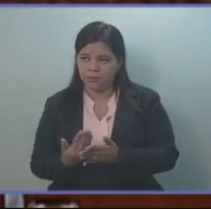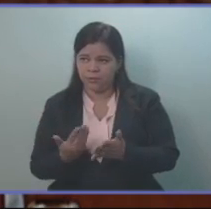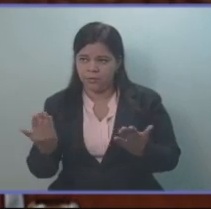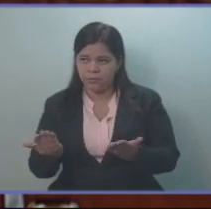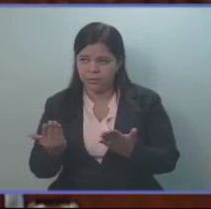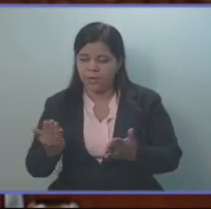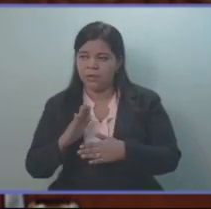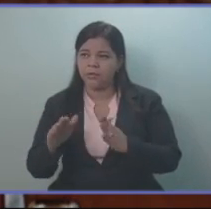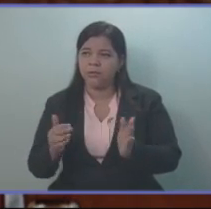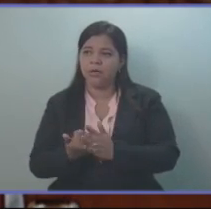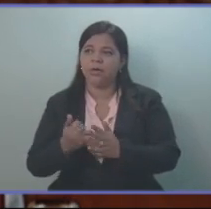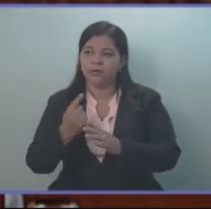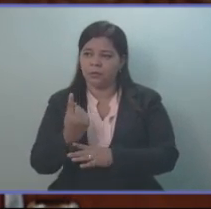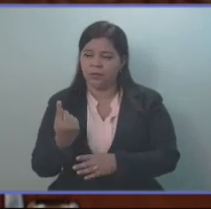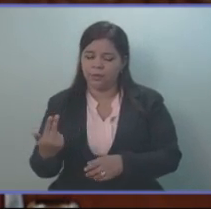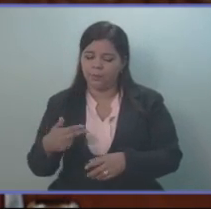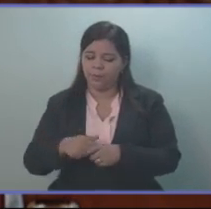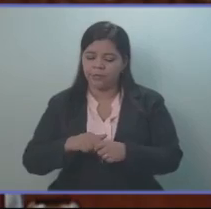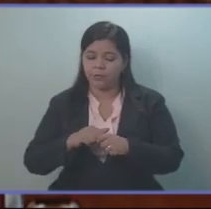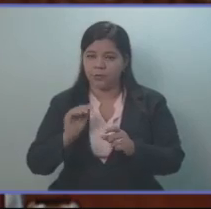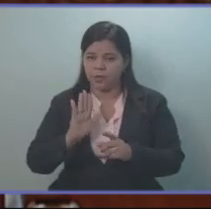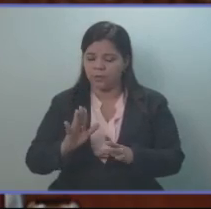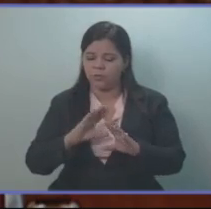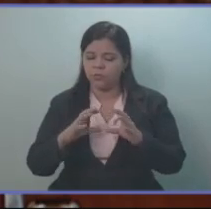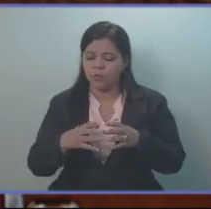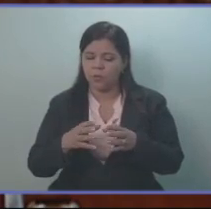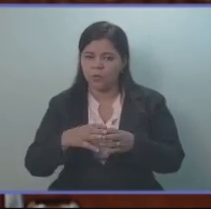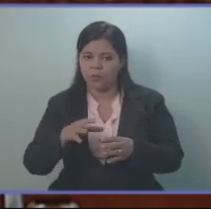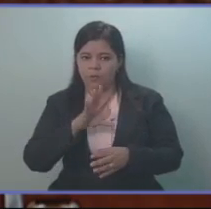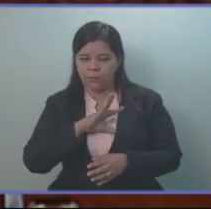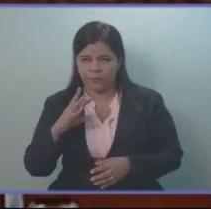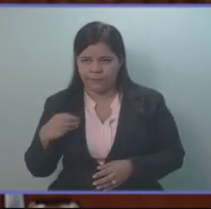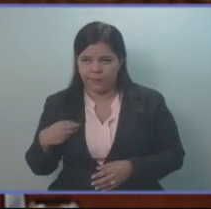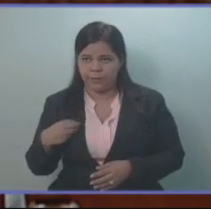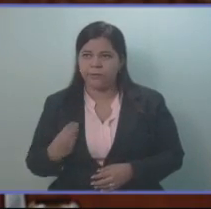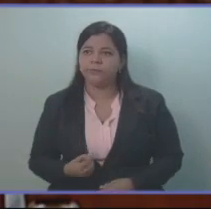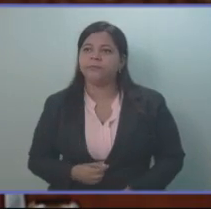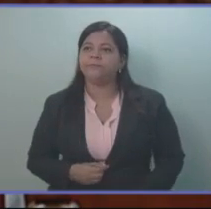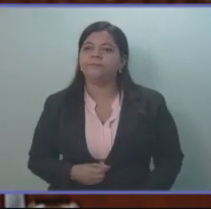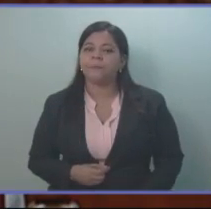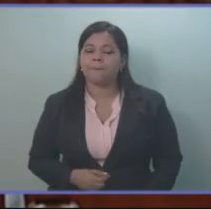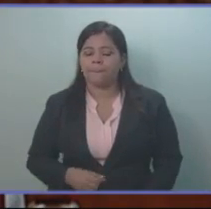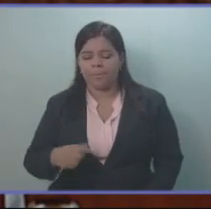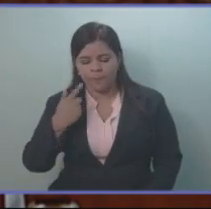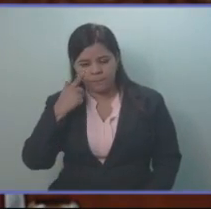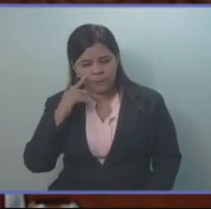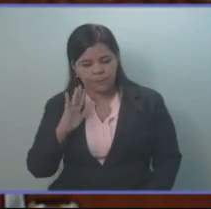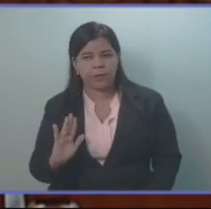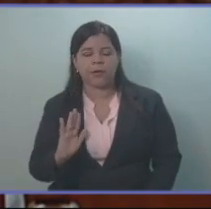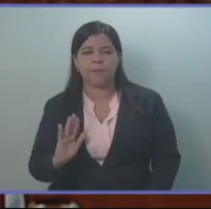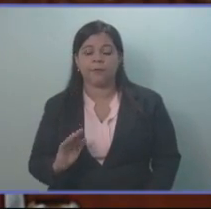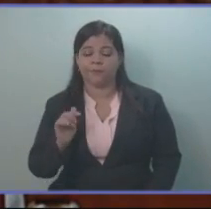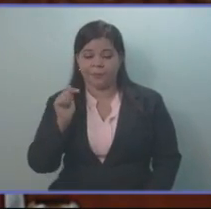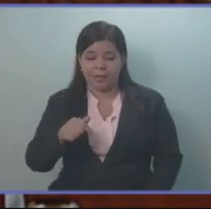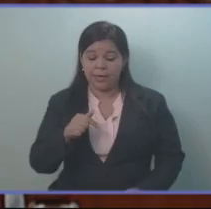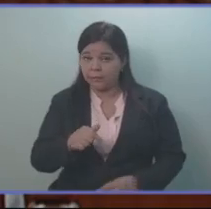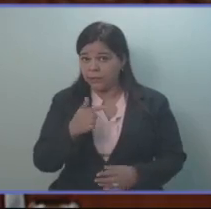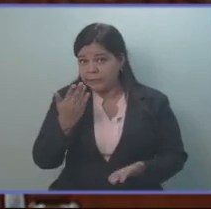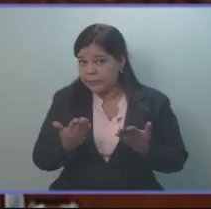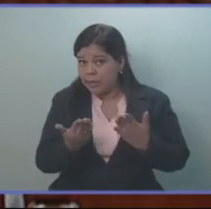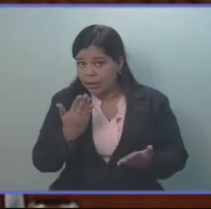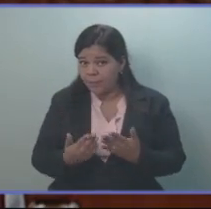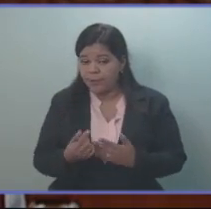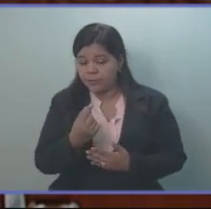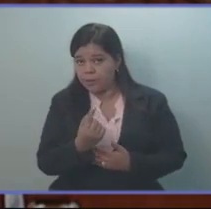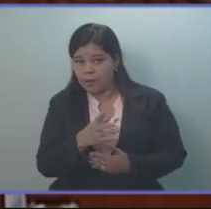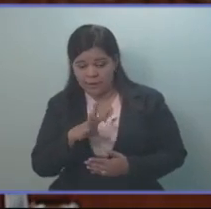los asociados y su grupo familiar de cada CBAM. En el caso especial que la CBAM cuente con